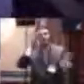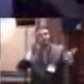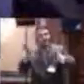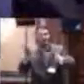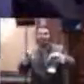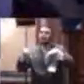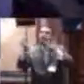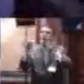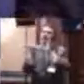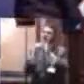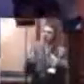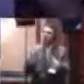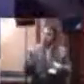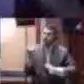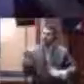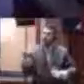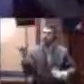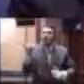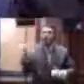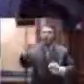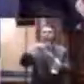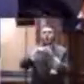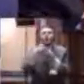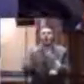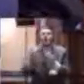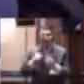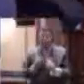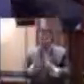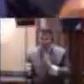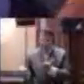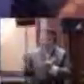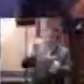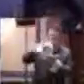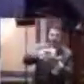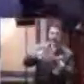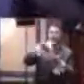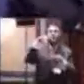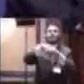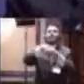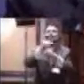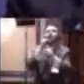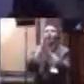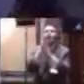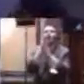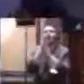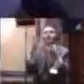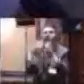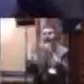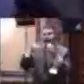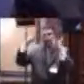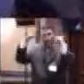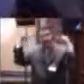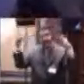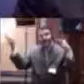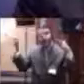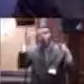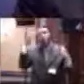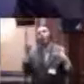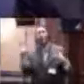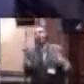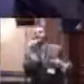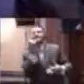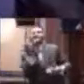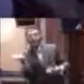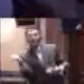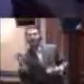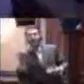propia transición. Hubo muchos partidos en el arranque de la transición, durante los años de la transición. Cuando digo muchos me refiero a que hubo